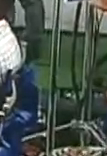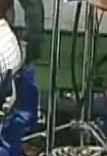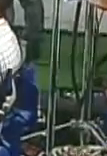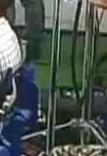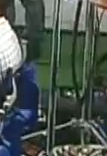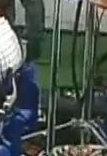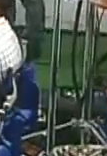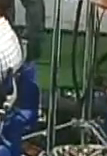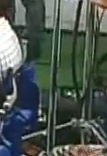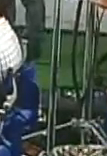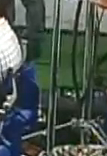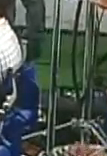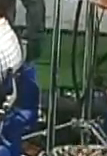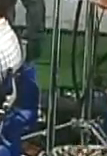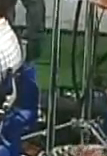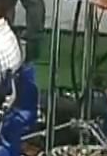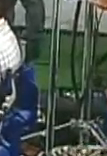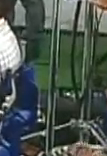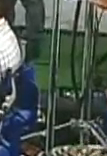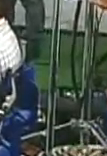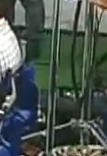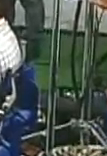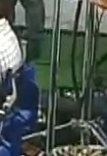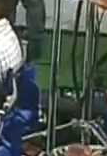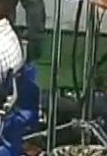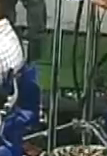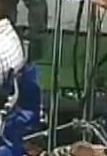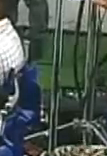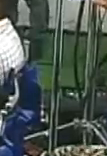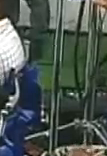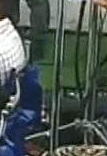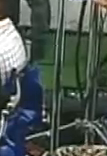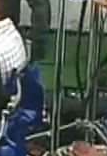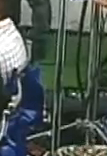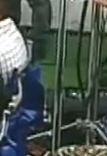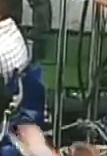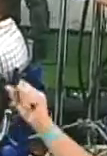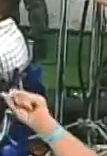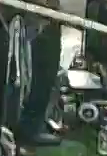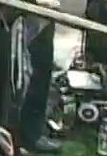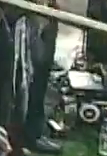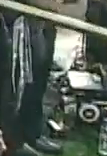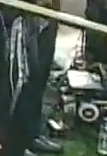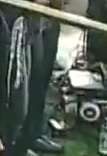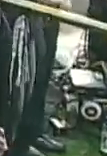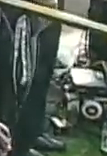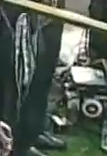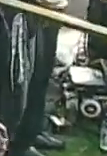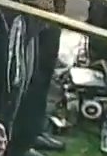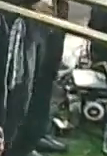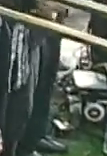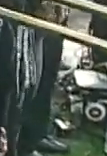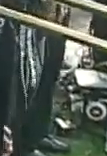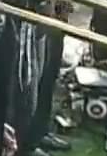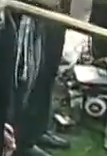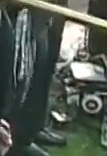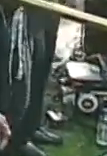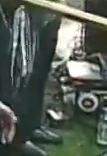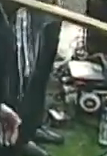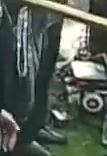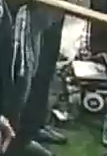ejemplo por la patria y el amor, ofreciendo a nuestros niños la mejor educación. Brigadas comunitarias,